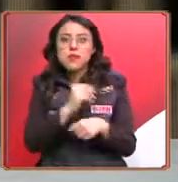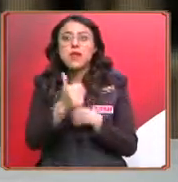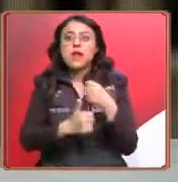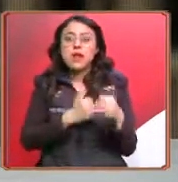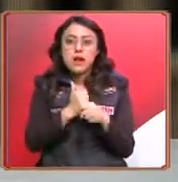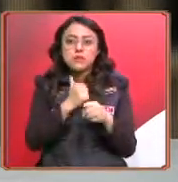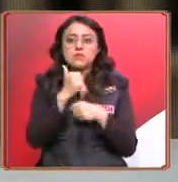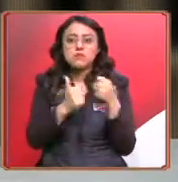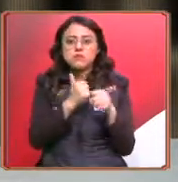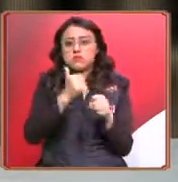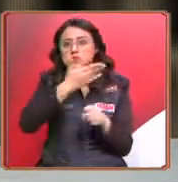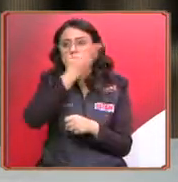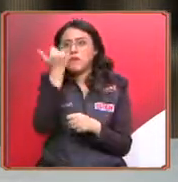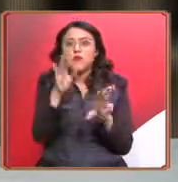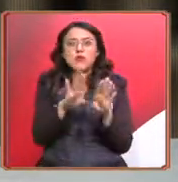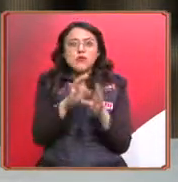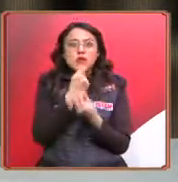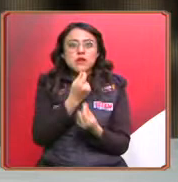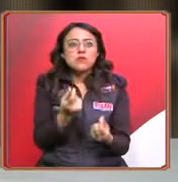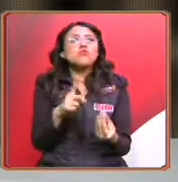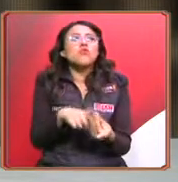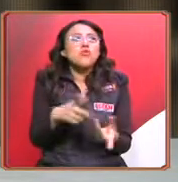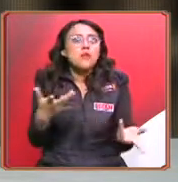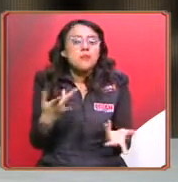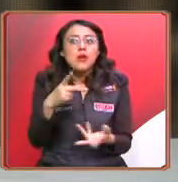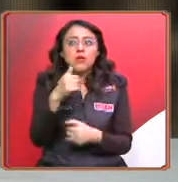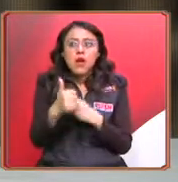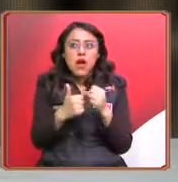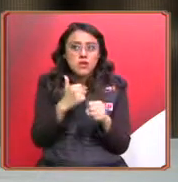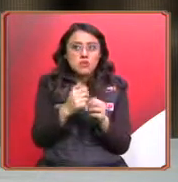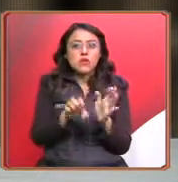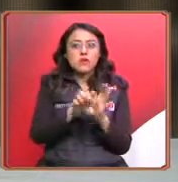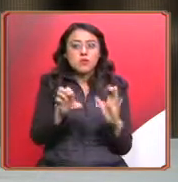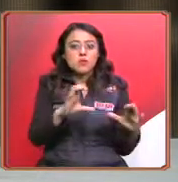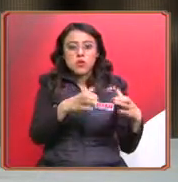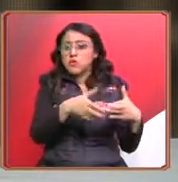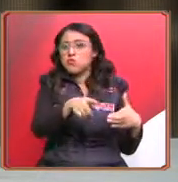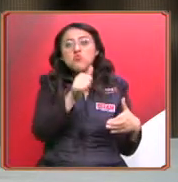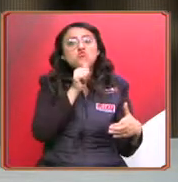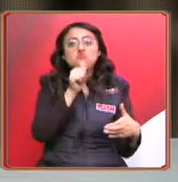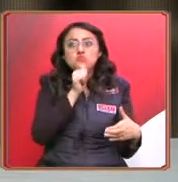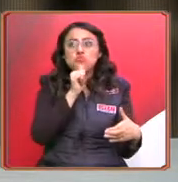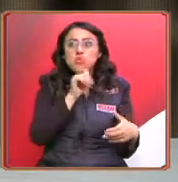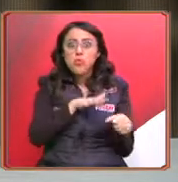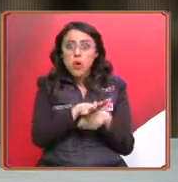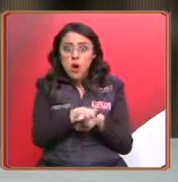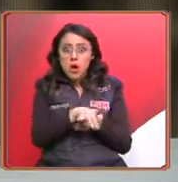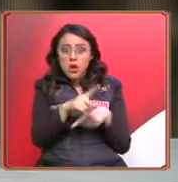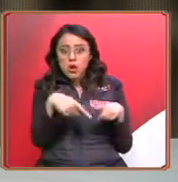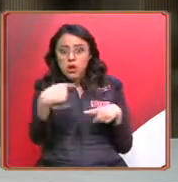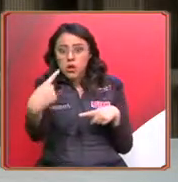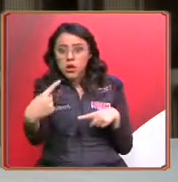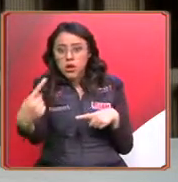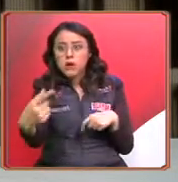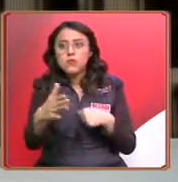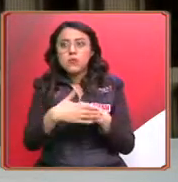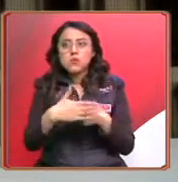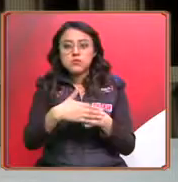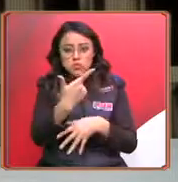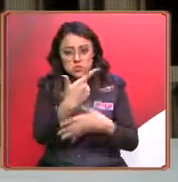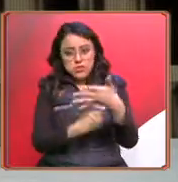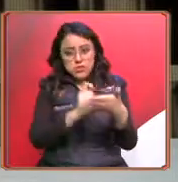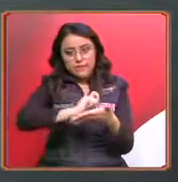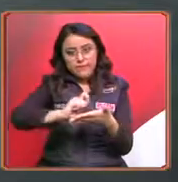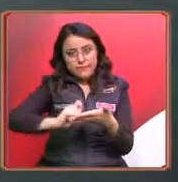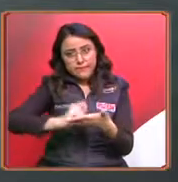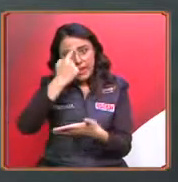año, no sé dónde sacamos tantos niños, pero cada año, oiga, hay tal comunidad que no han llegado. ¿Cuál? Pues anótese para el próximo y ahí